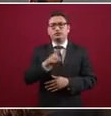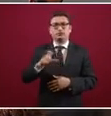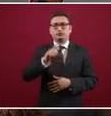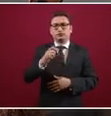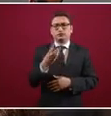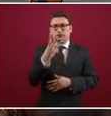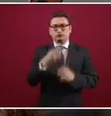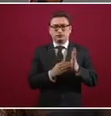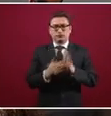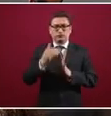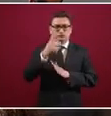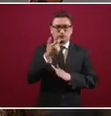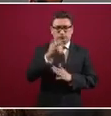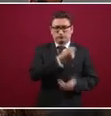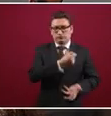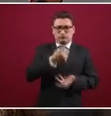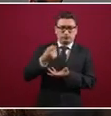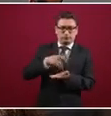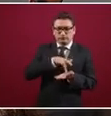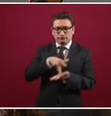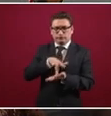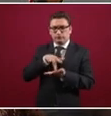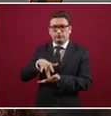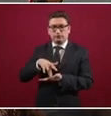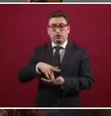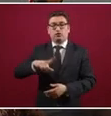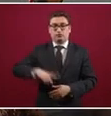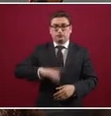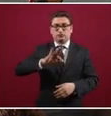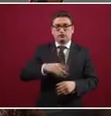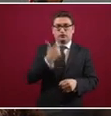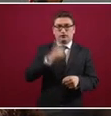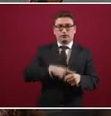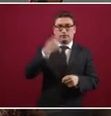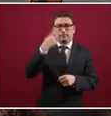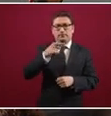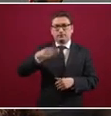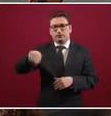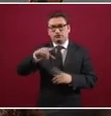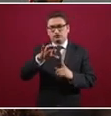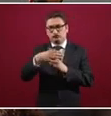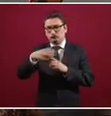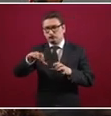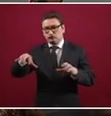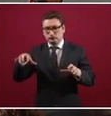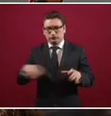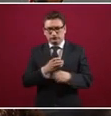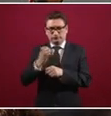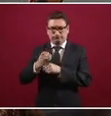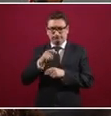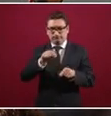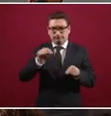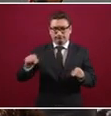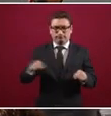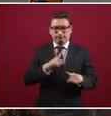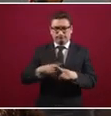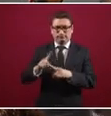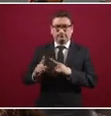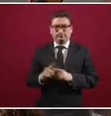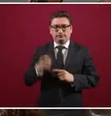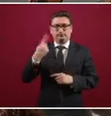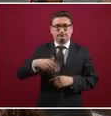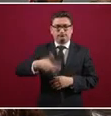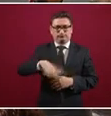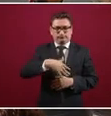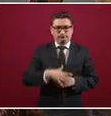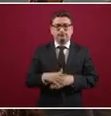de pesos en subsidios para el gobierno federal hacia las comisiones locales de búsqueda la siguiente